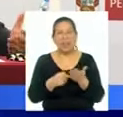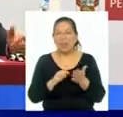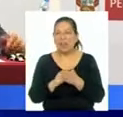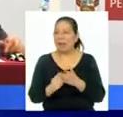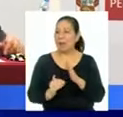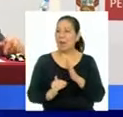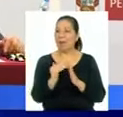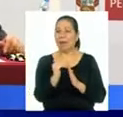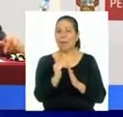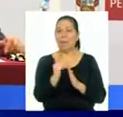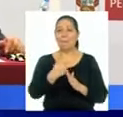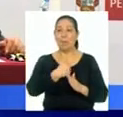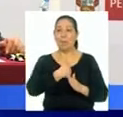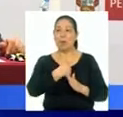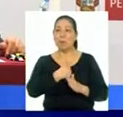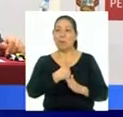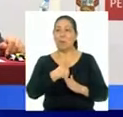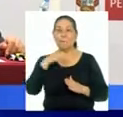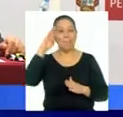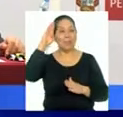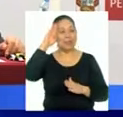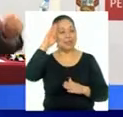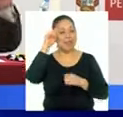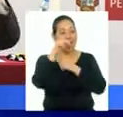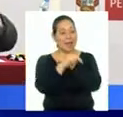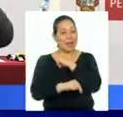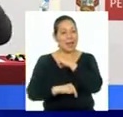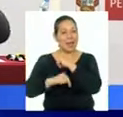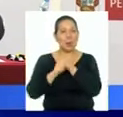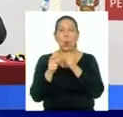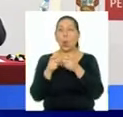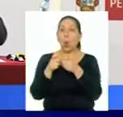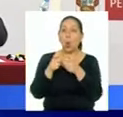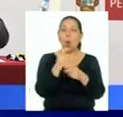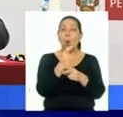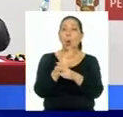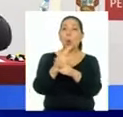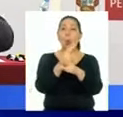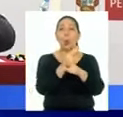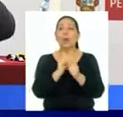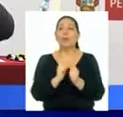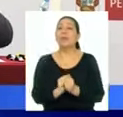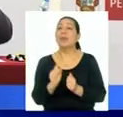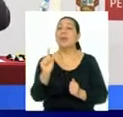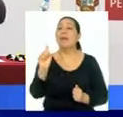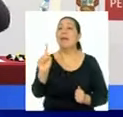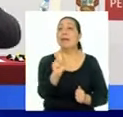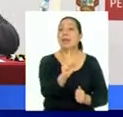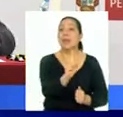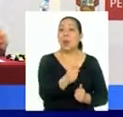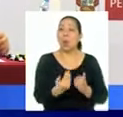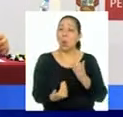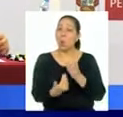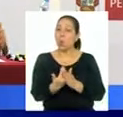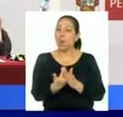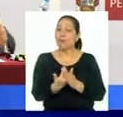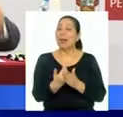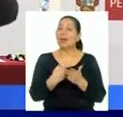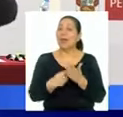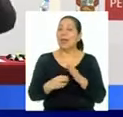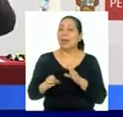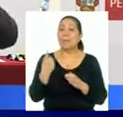el alto mando de la propia Policía Nacional, trabajando cuidadosamente en cada actividad nueva que hemos